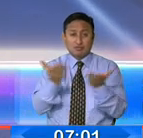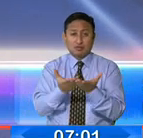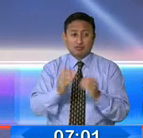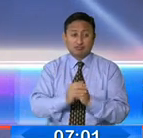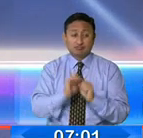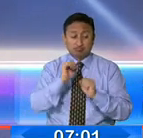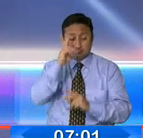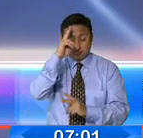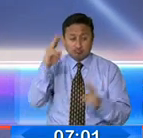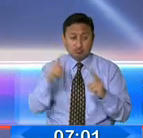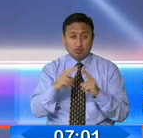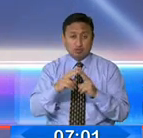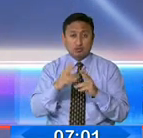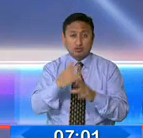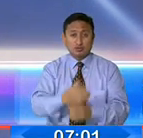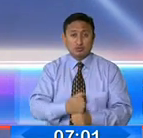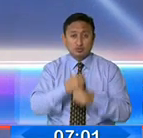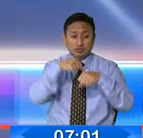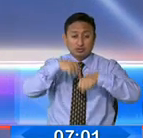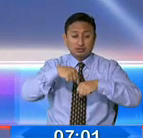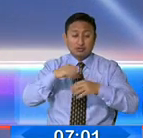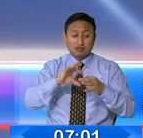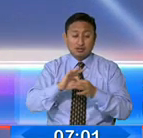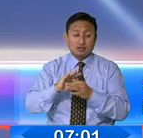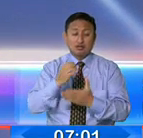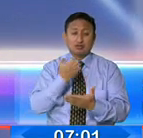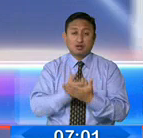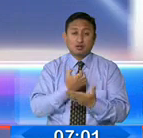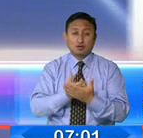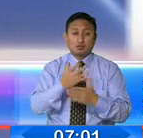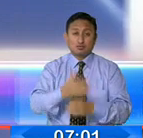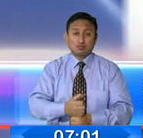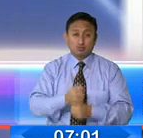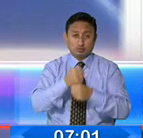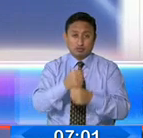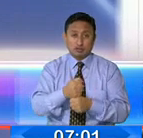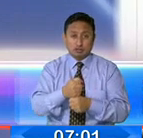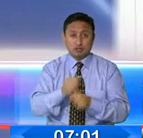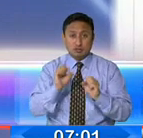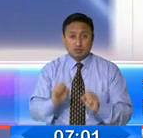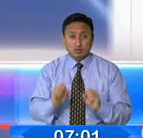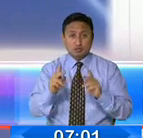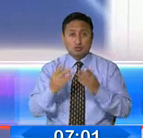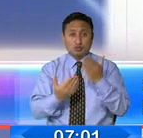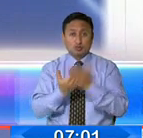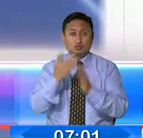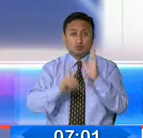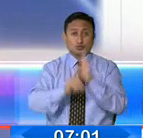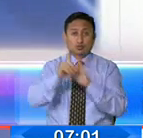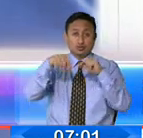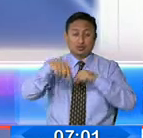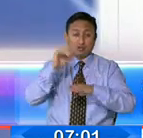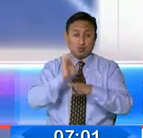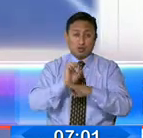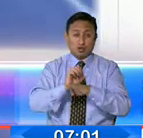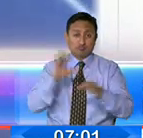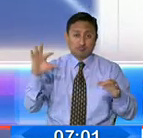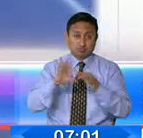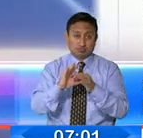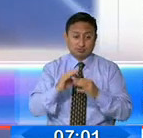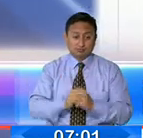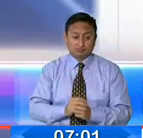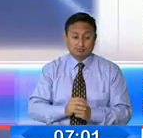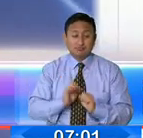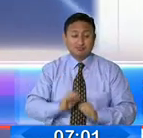la restauración y el avance de las relaciones económicas y seguridad, las oportunidades de desarrollo con nuestro país. Esta